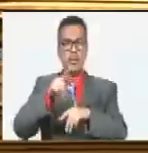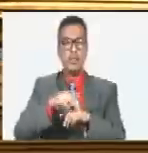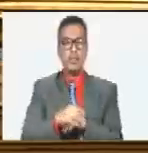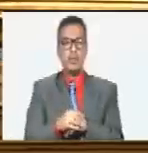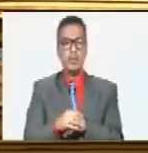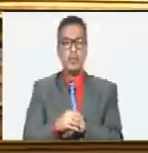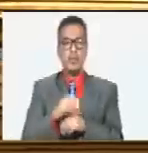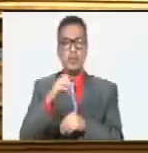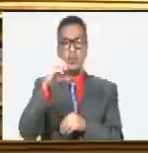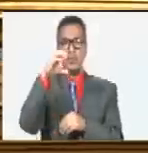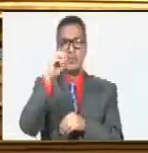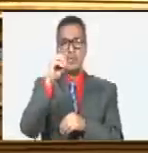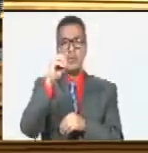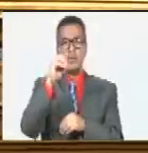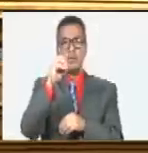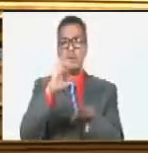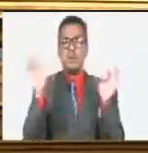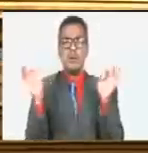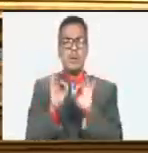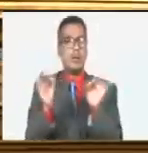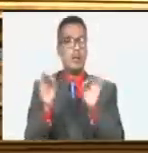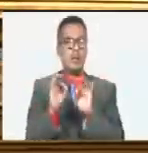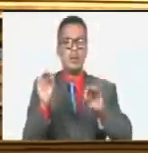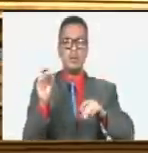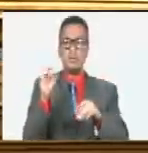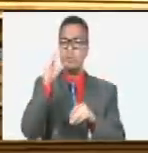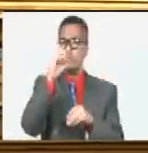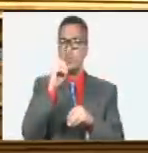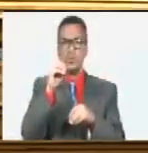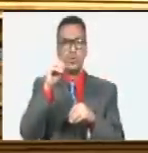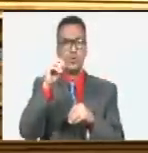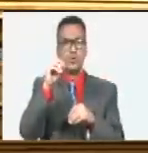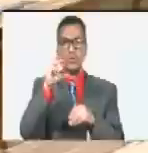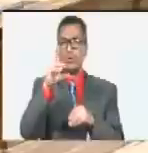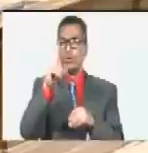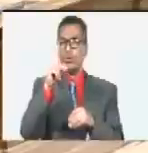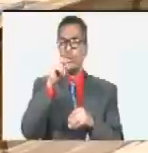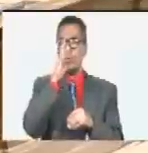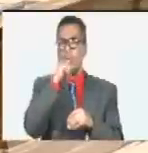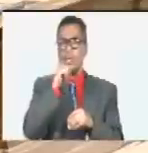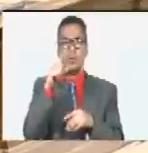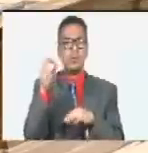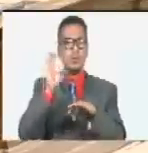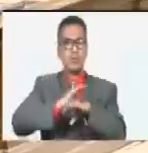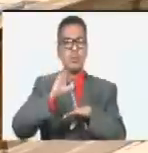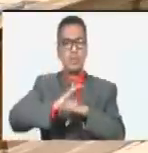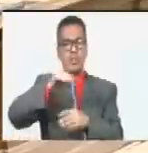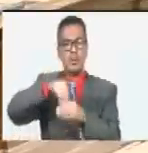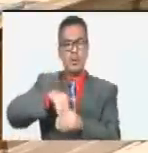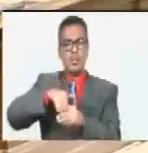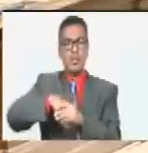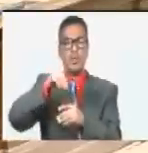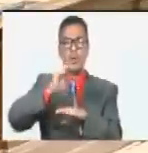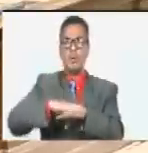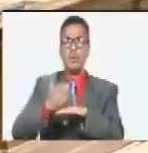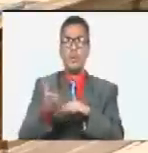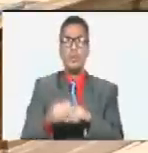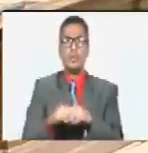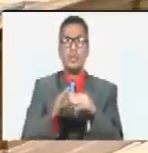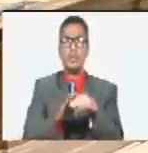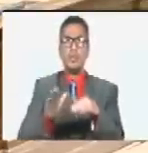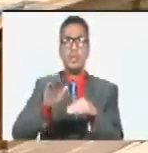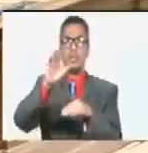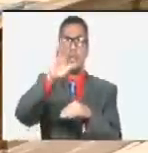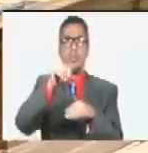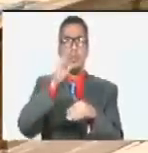Cero. Ninguno. No existía ningún centro de votación, porque en los cerros y en los barrios no existía